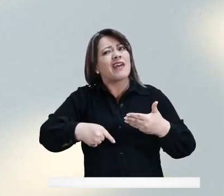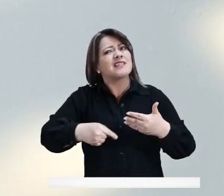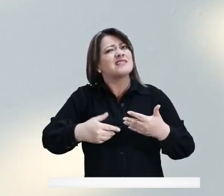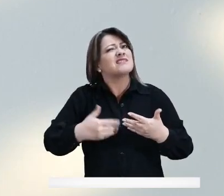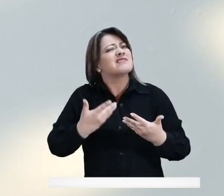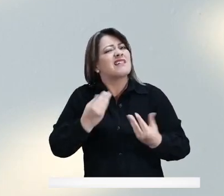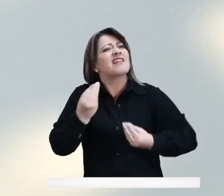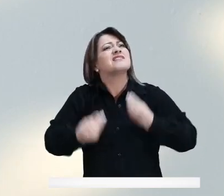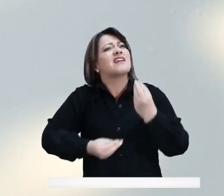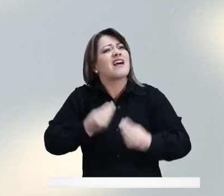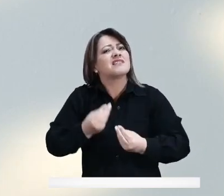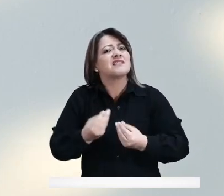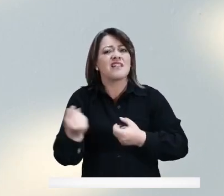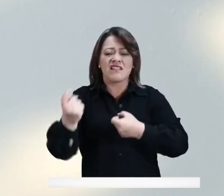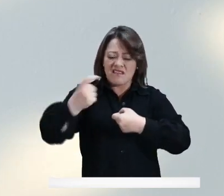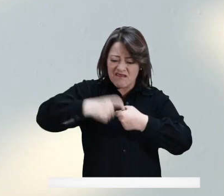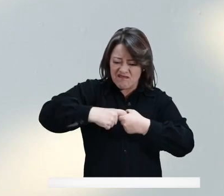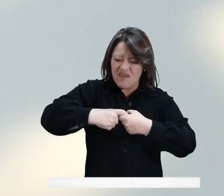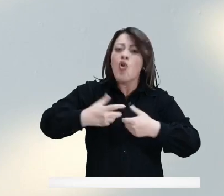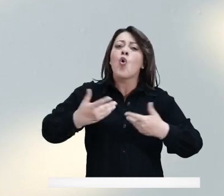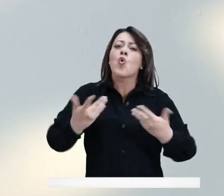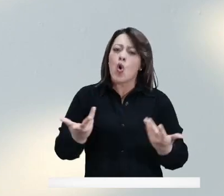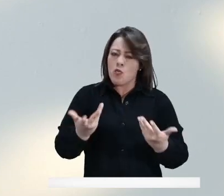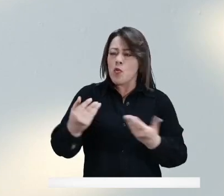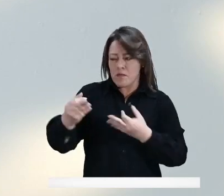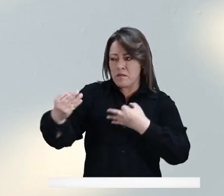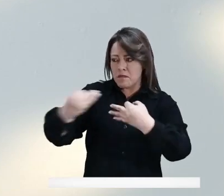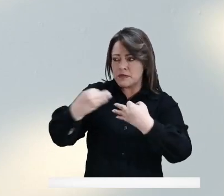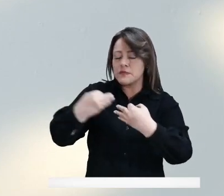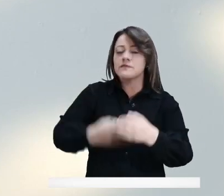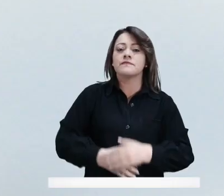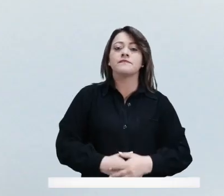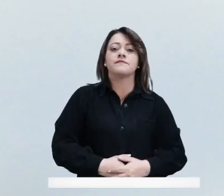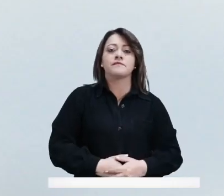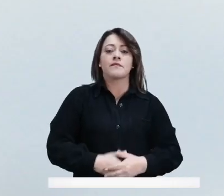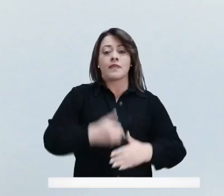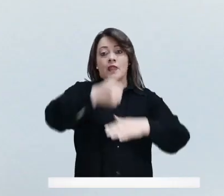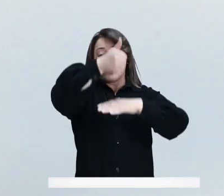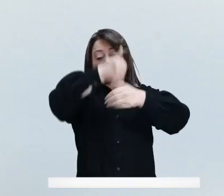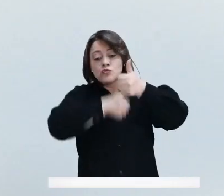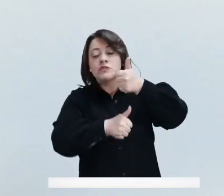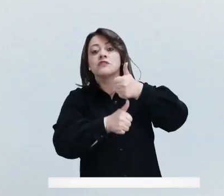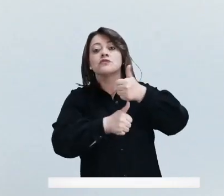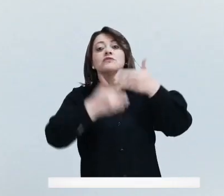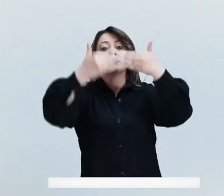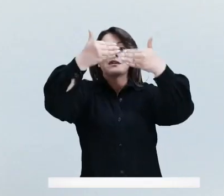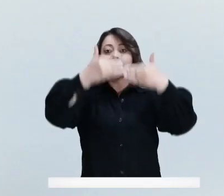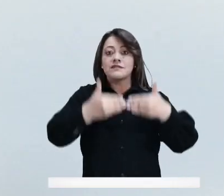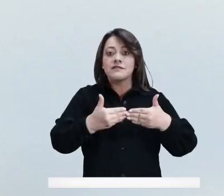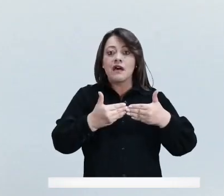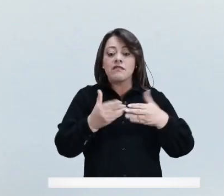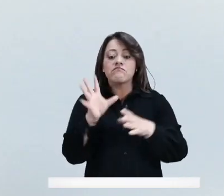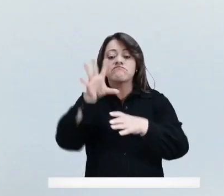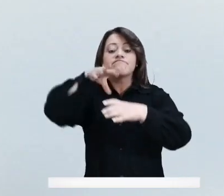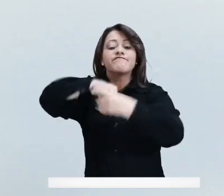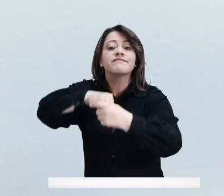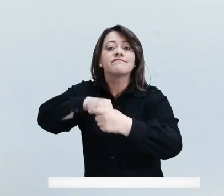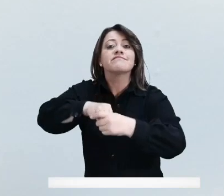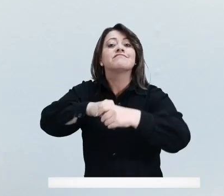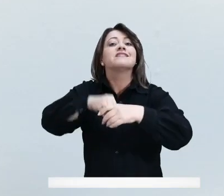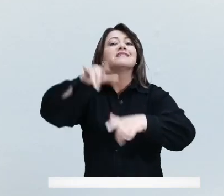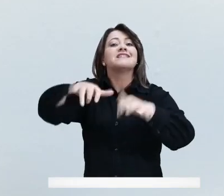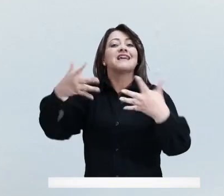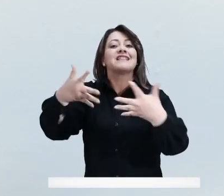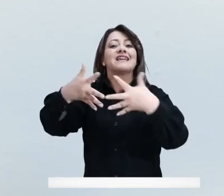viendo, de qué se encarga y cómo un ciudadano puede llegar a ellos. La Subdirección para la Discapacidad se creó dentro de